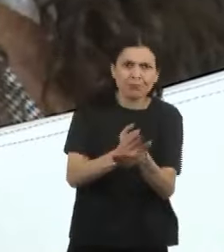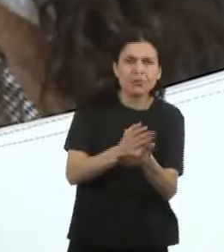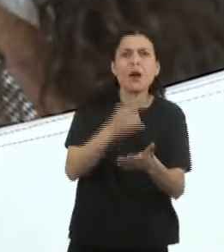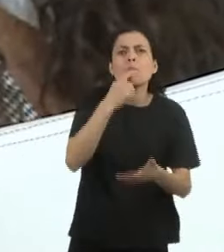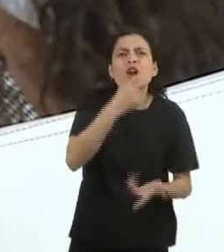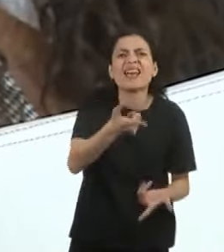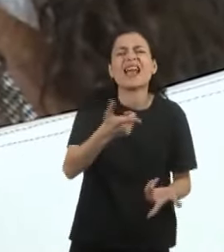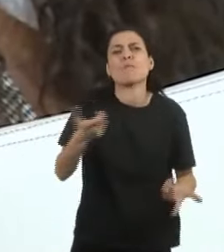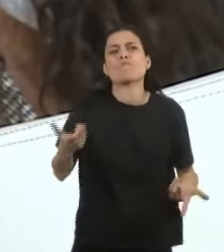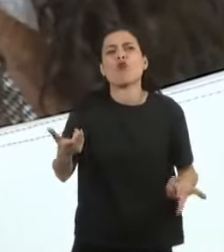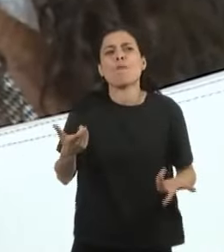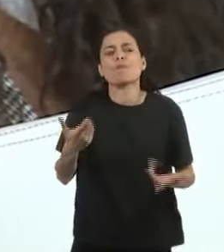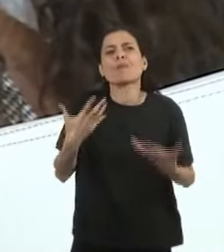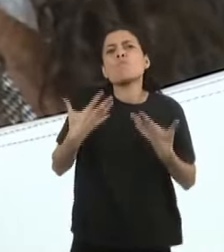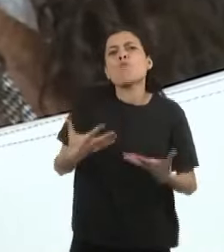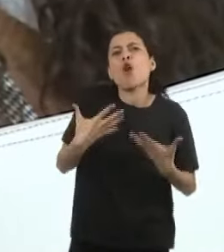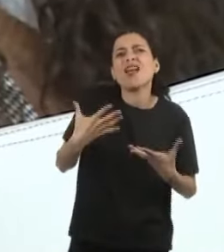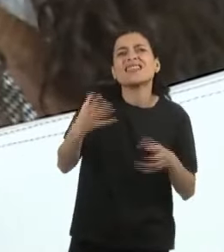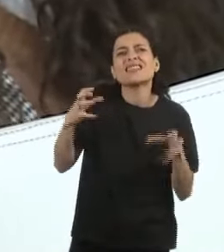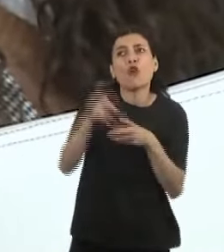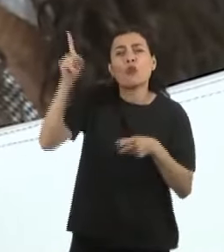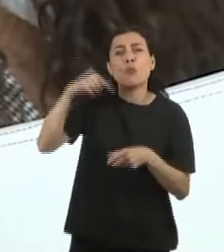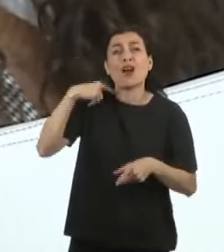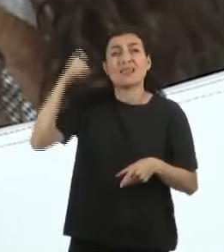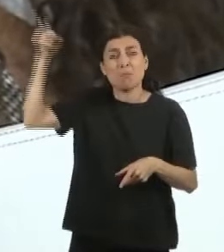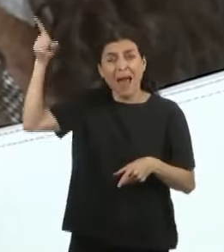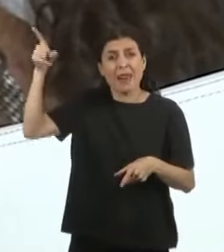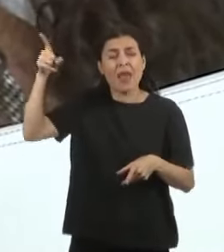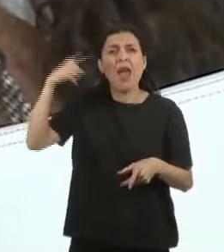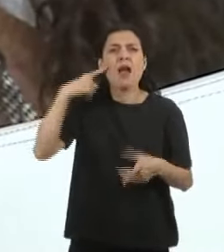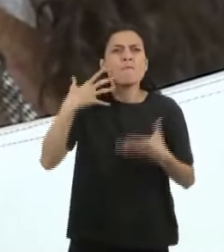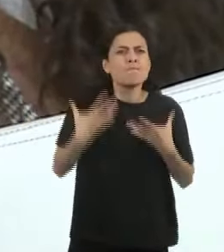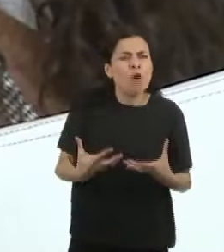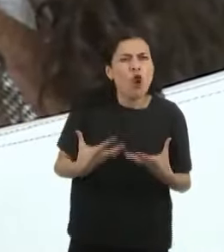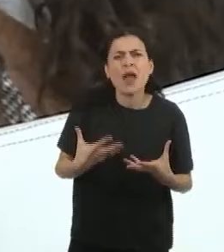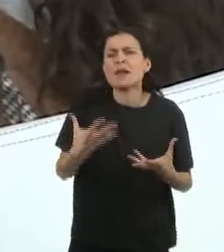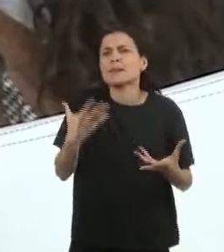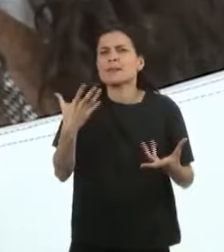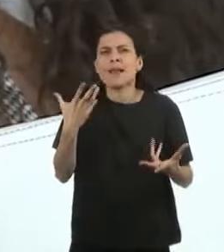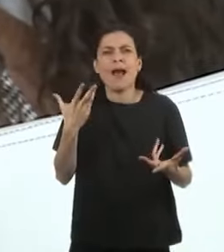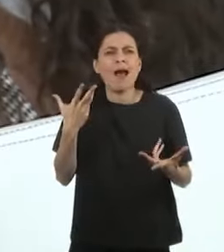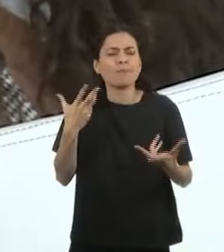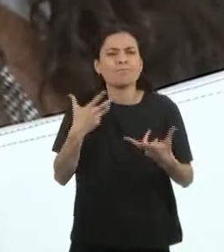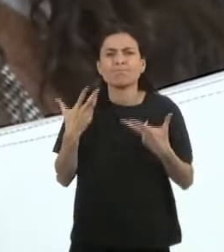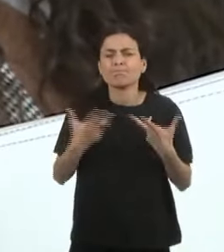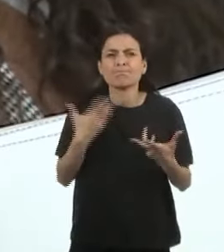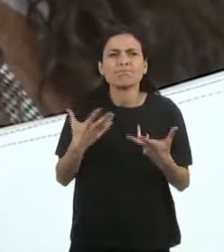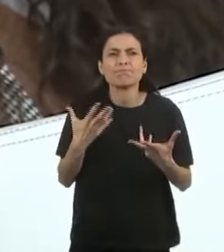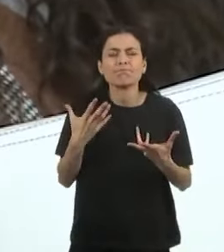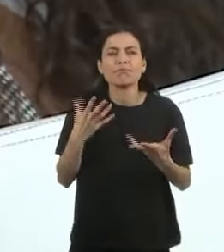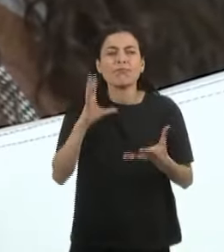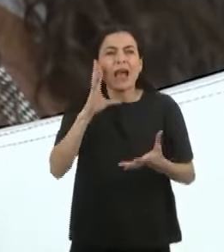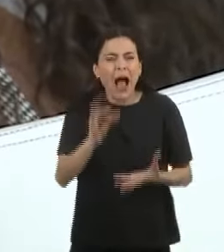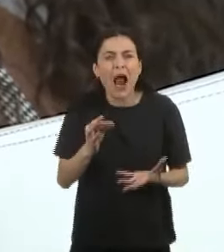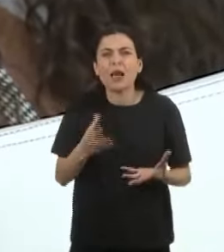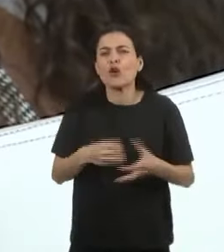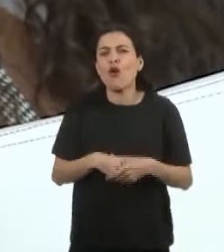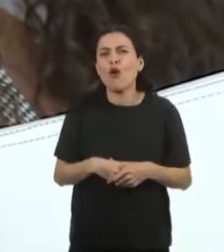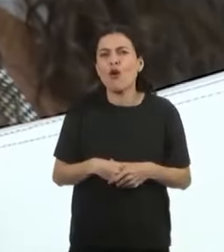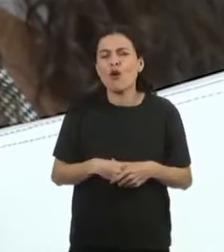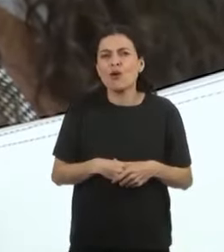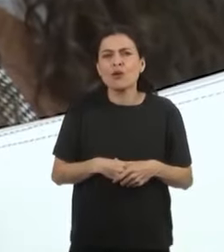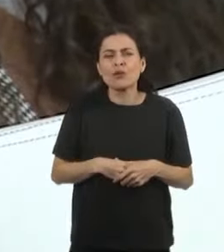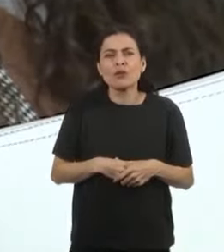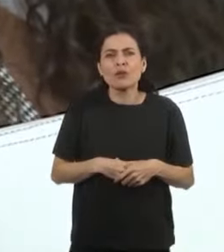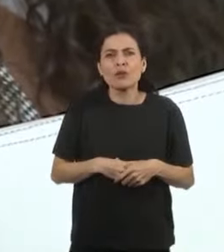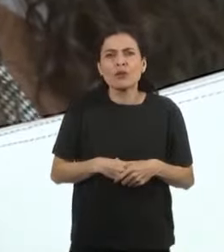parte de del gobierno español de la corona española por eh Por visitar por por ir